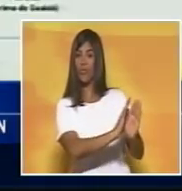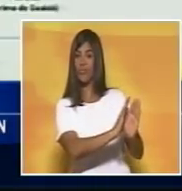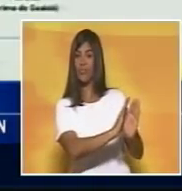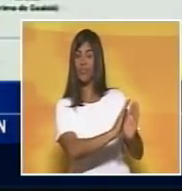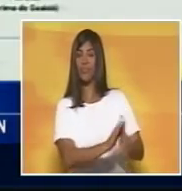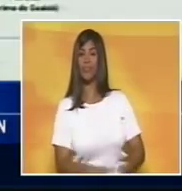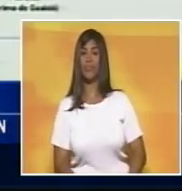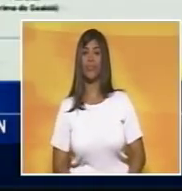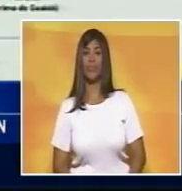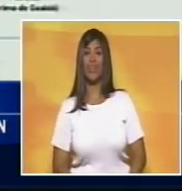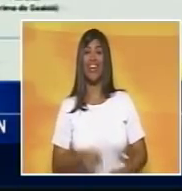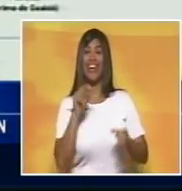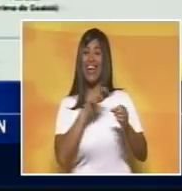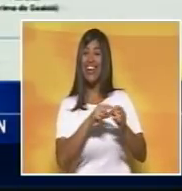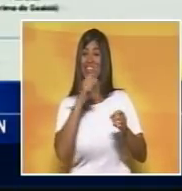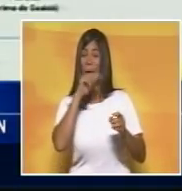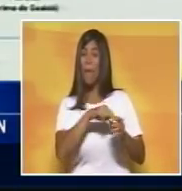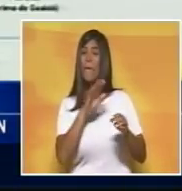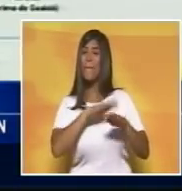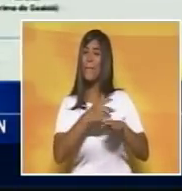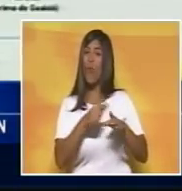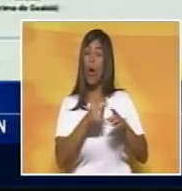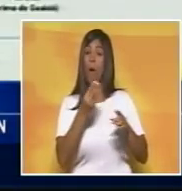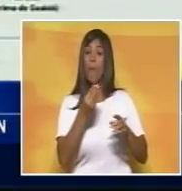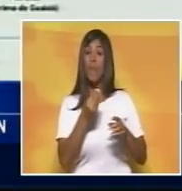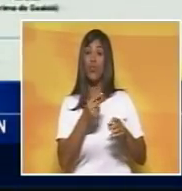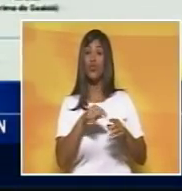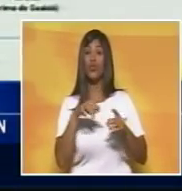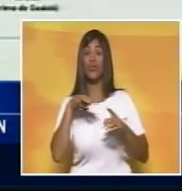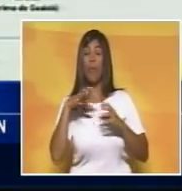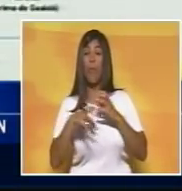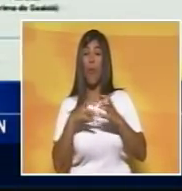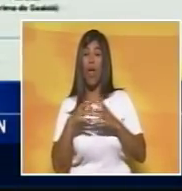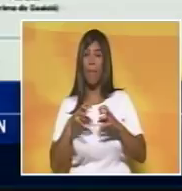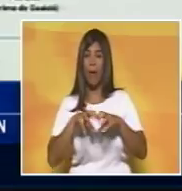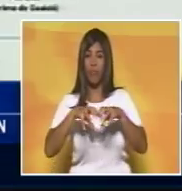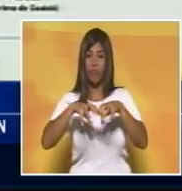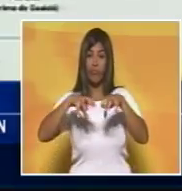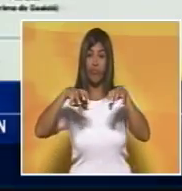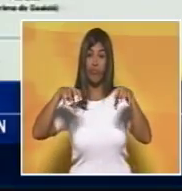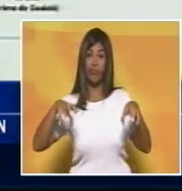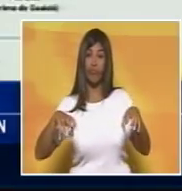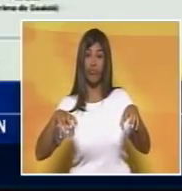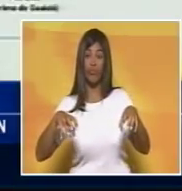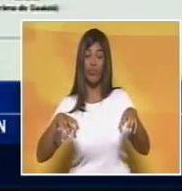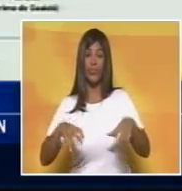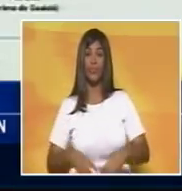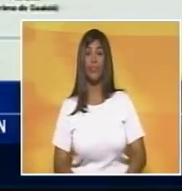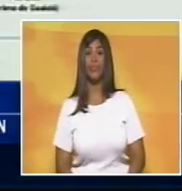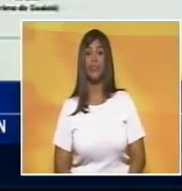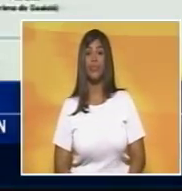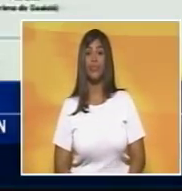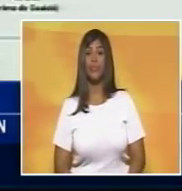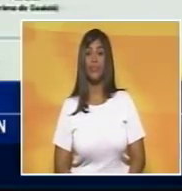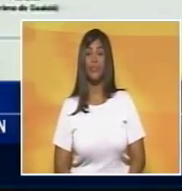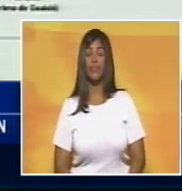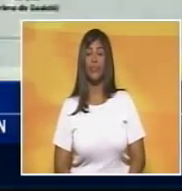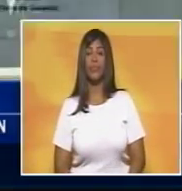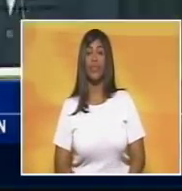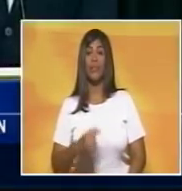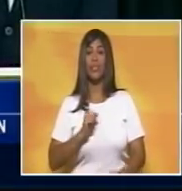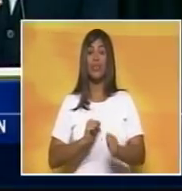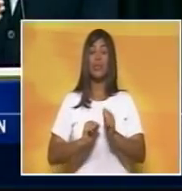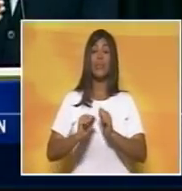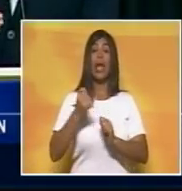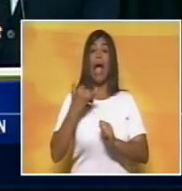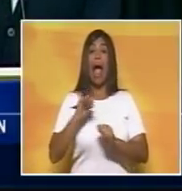solos. Y esa es la razón de la gigantesca situación de división, de la gigantesca situación de resquemor